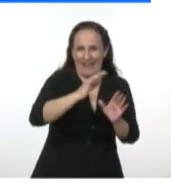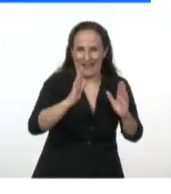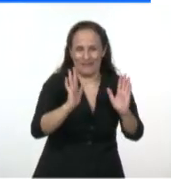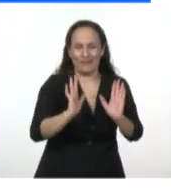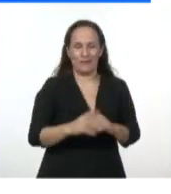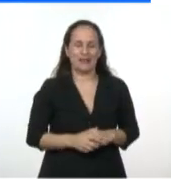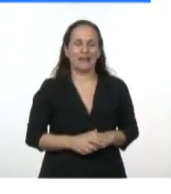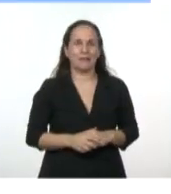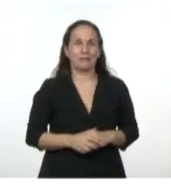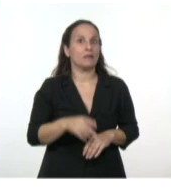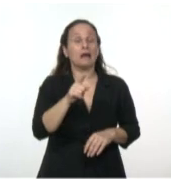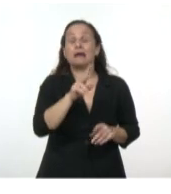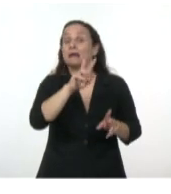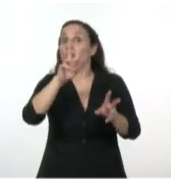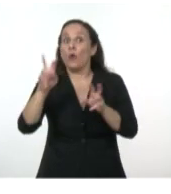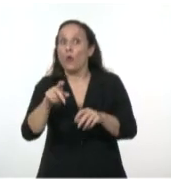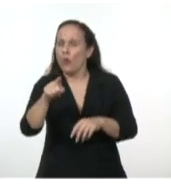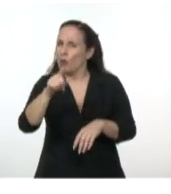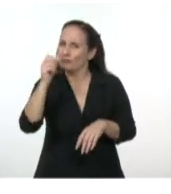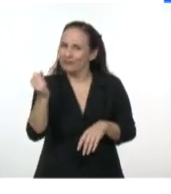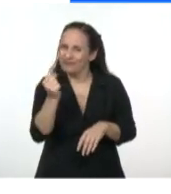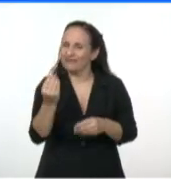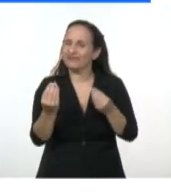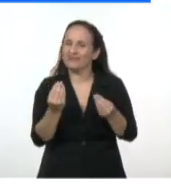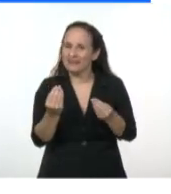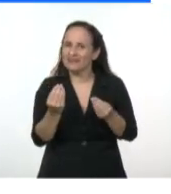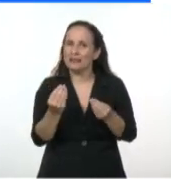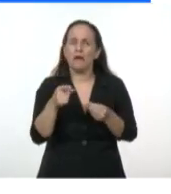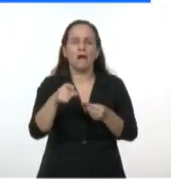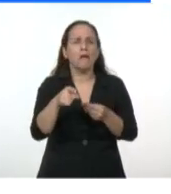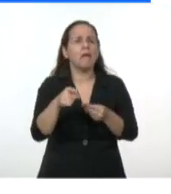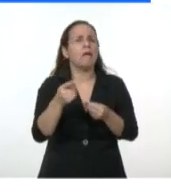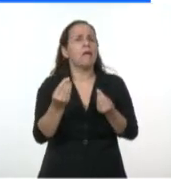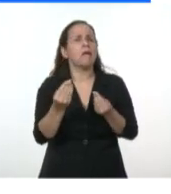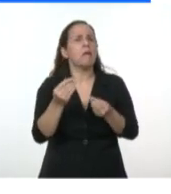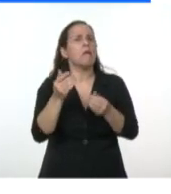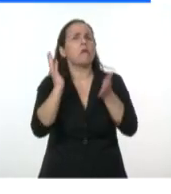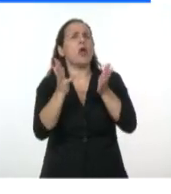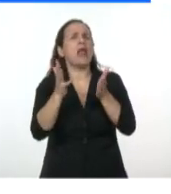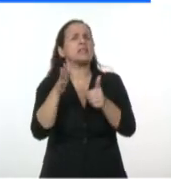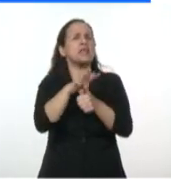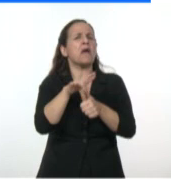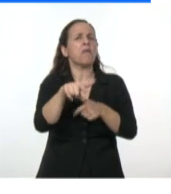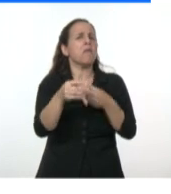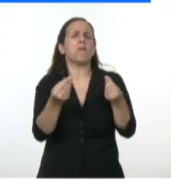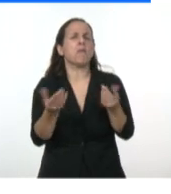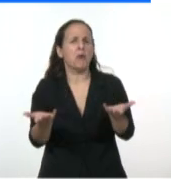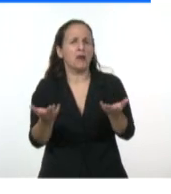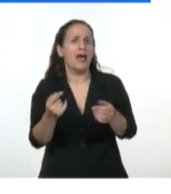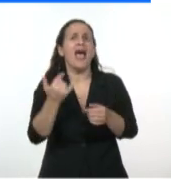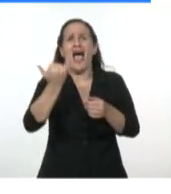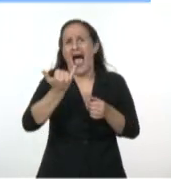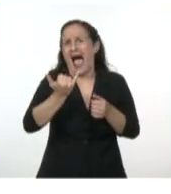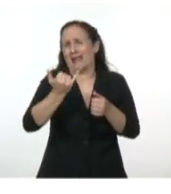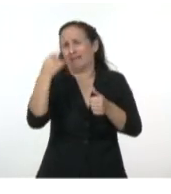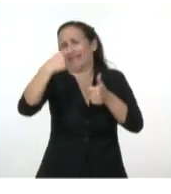de las cuestiones que explican el fenómeno de la violencia, que es una de las cuestiones,